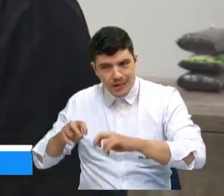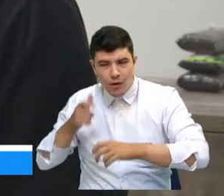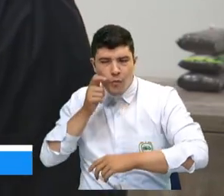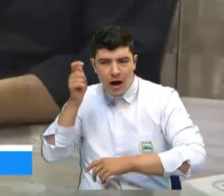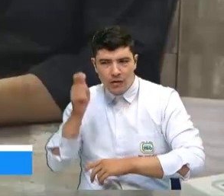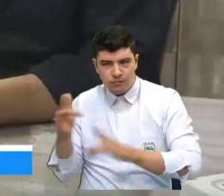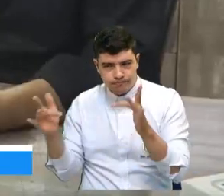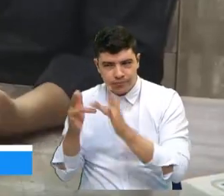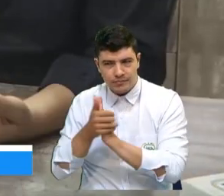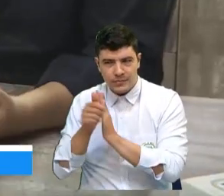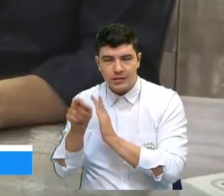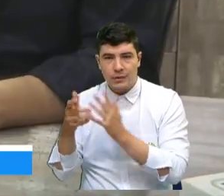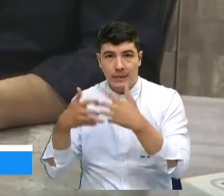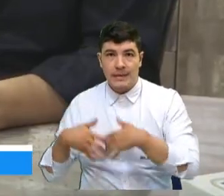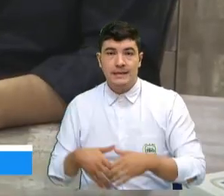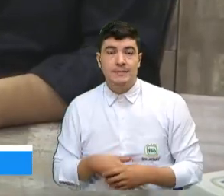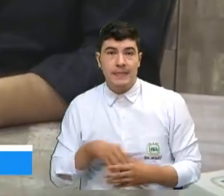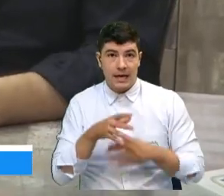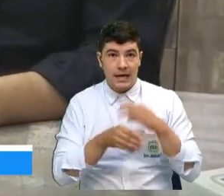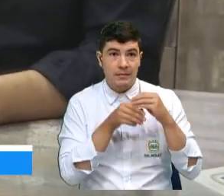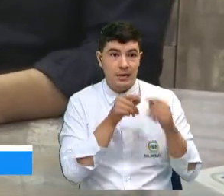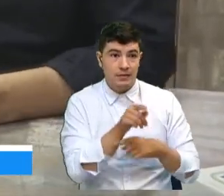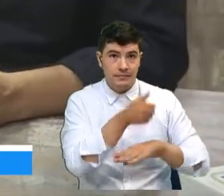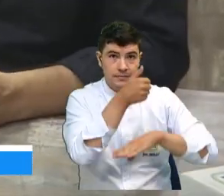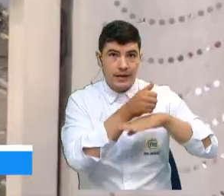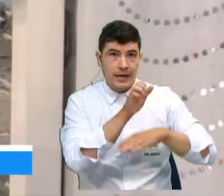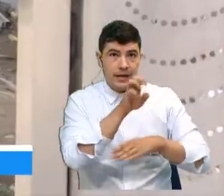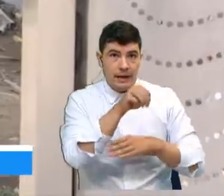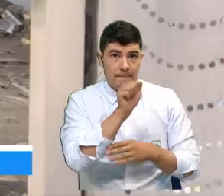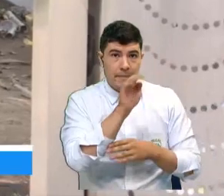humanización del talento humano. El gerente de la EMAP manifiesta que